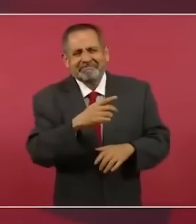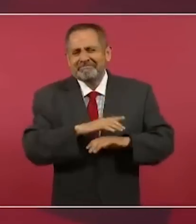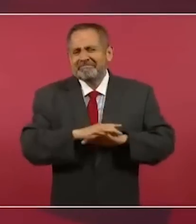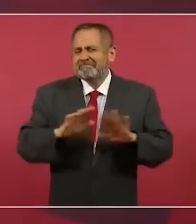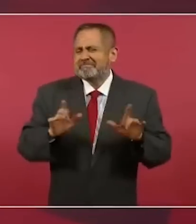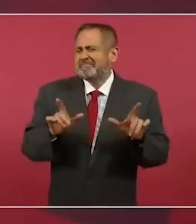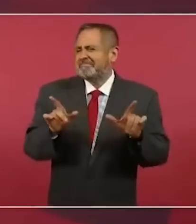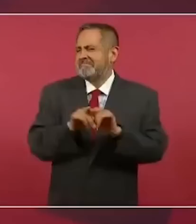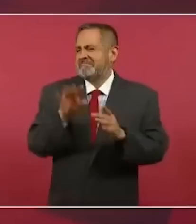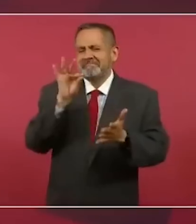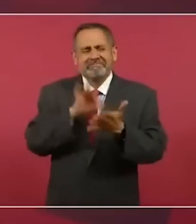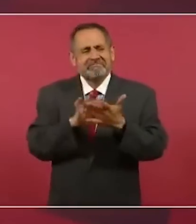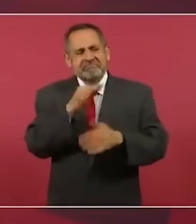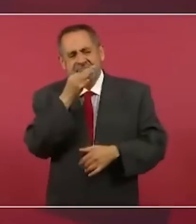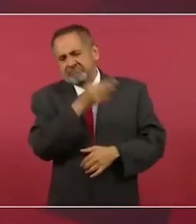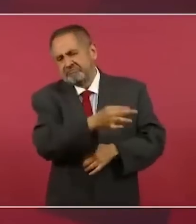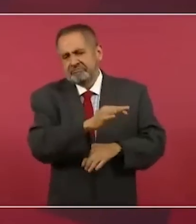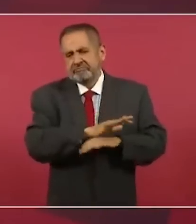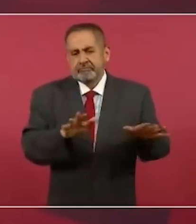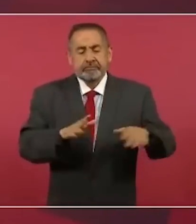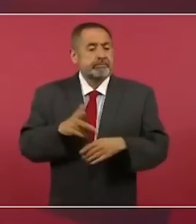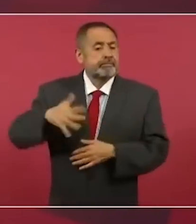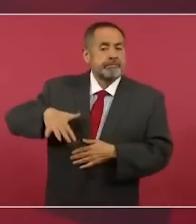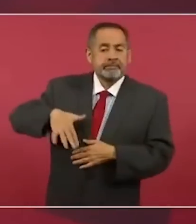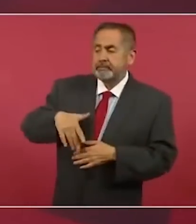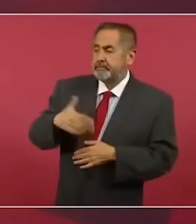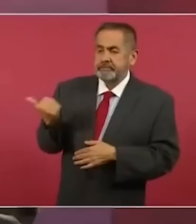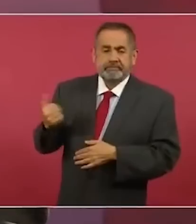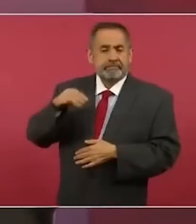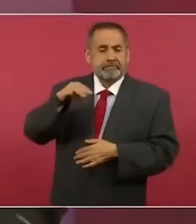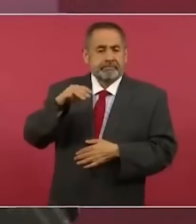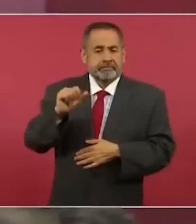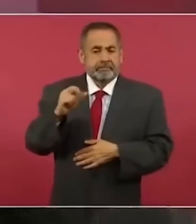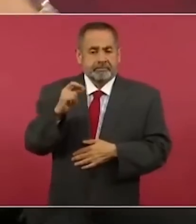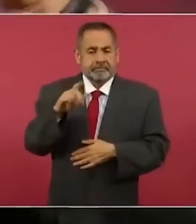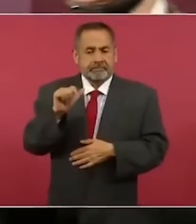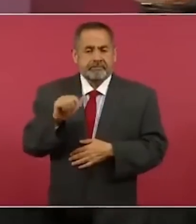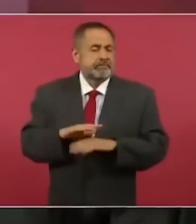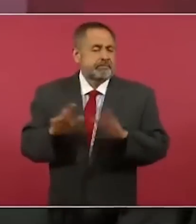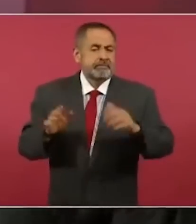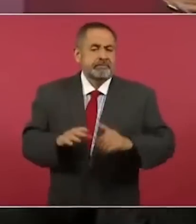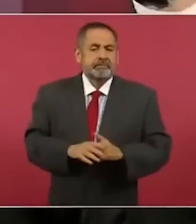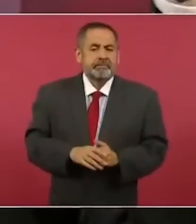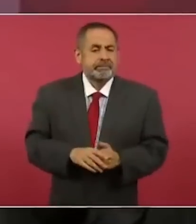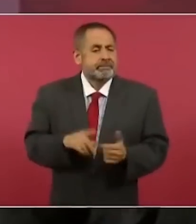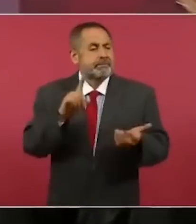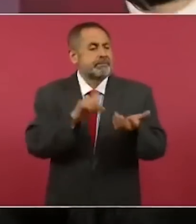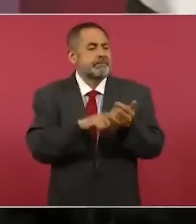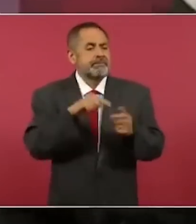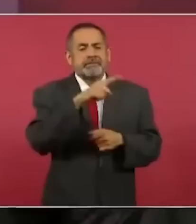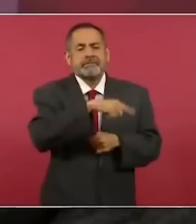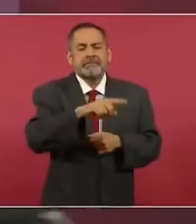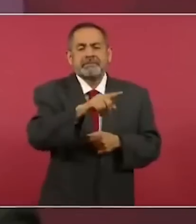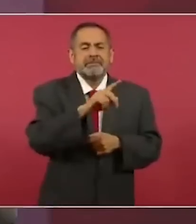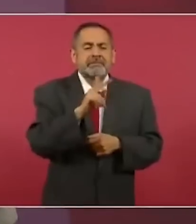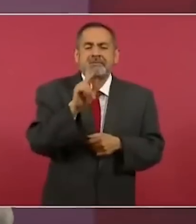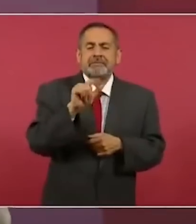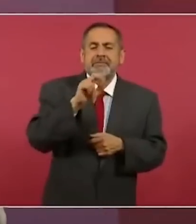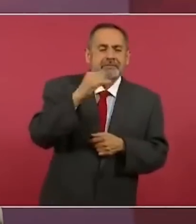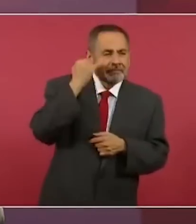Sin embargo, como lo planteó aquí Marcelo, esto es parte de una estrategia de